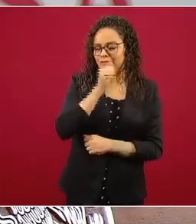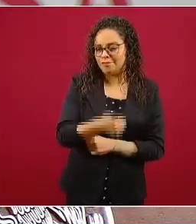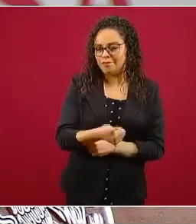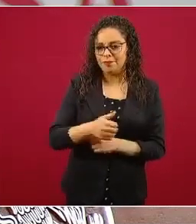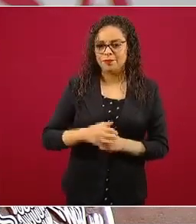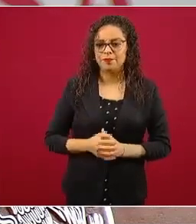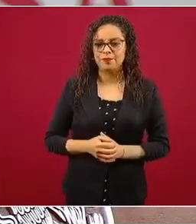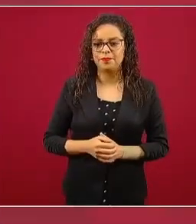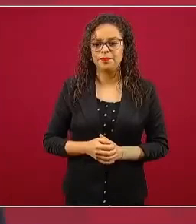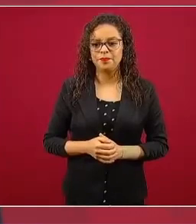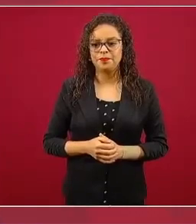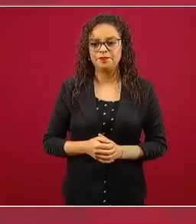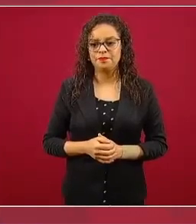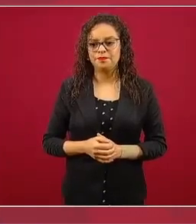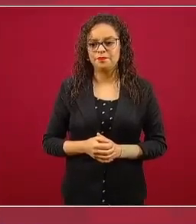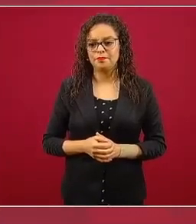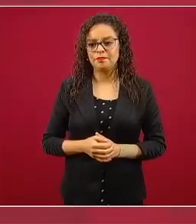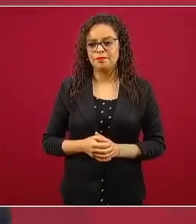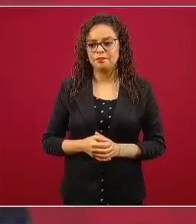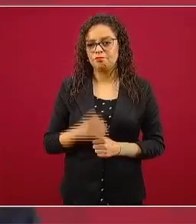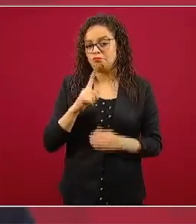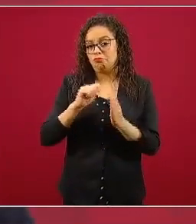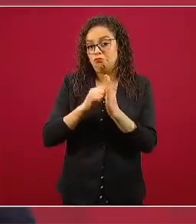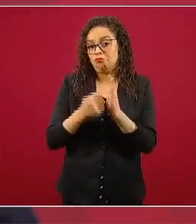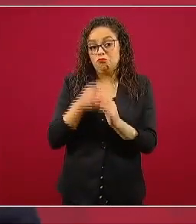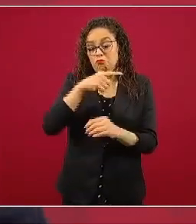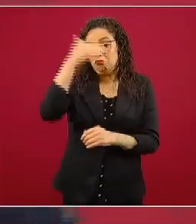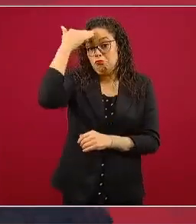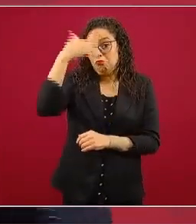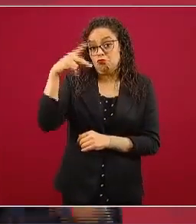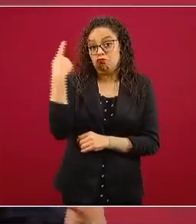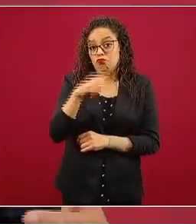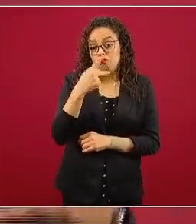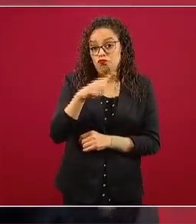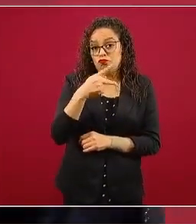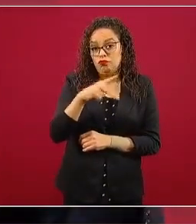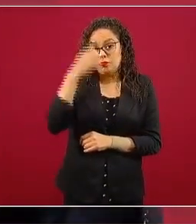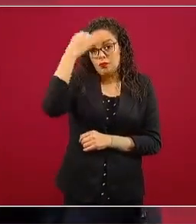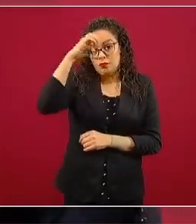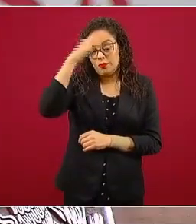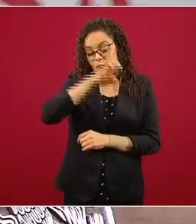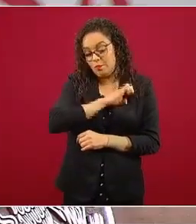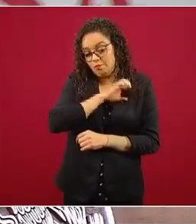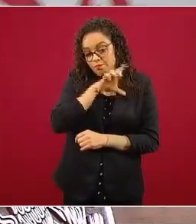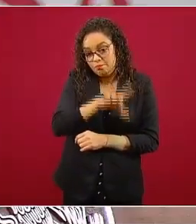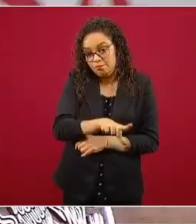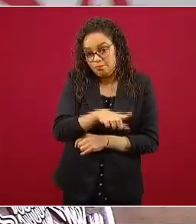Además son técnicos, son especialistas, pero lo que voy es